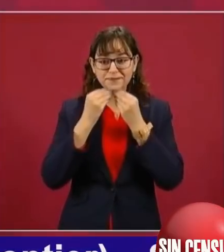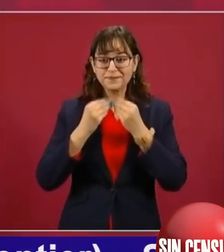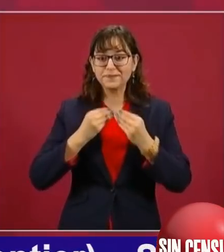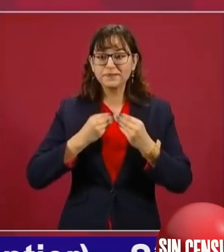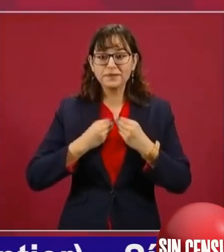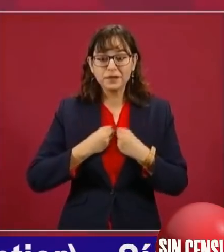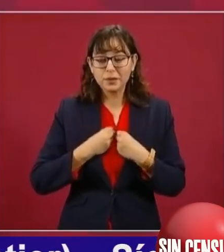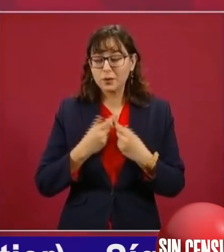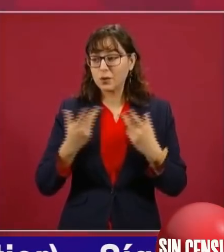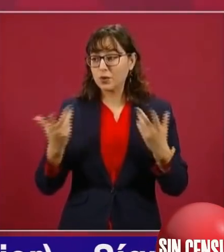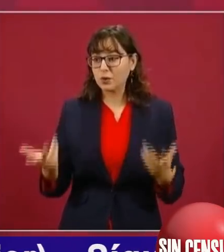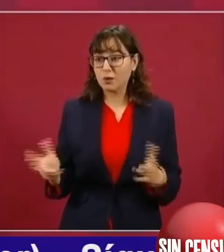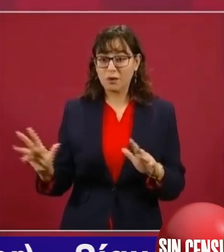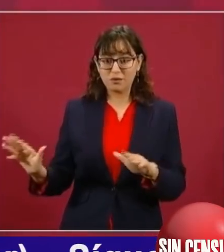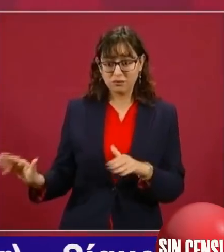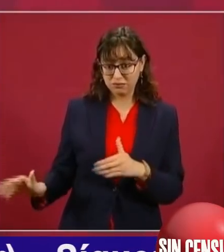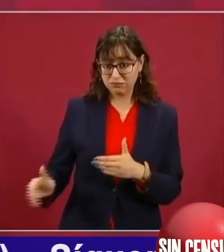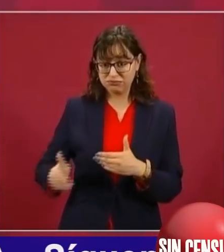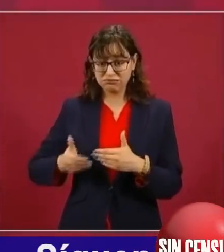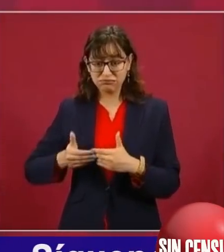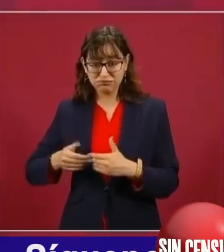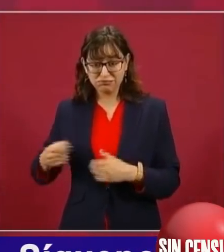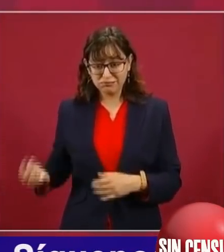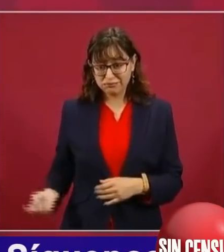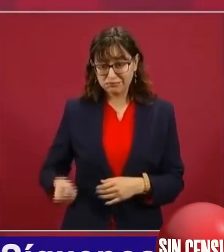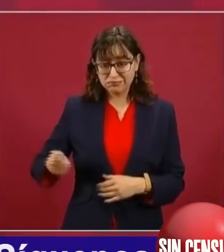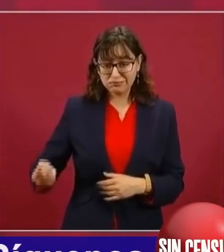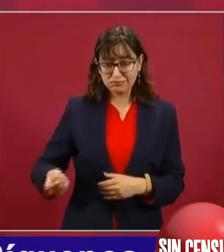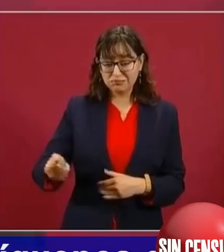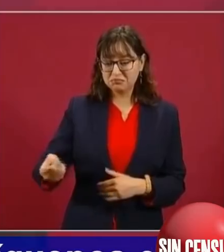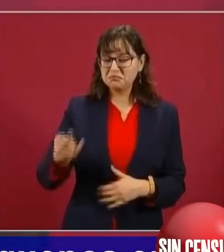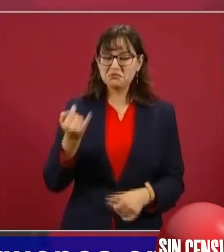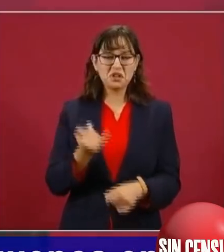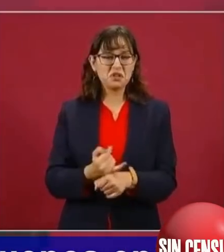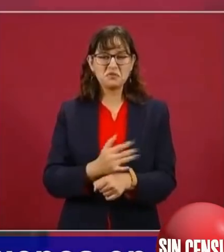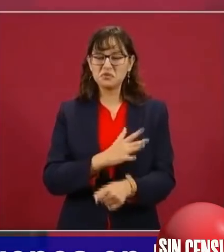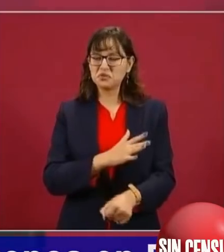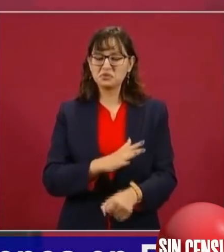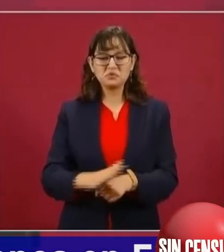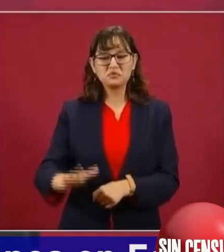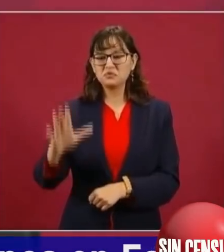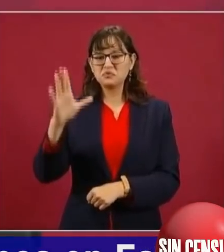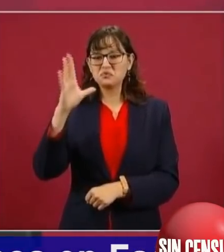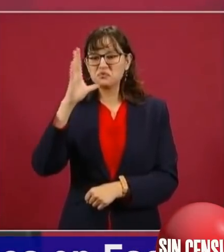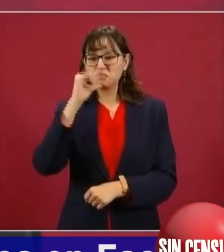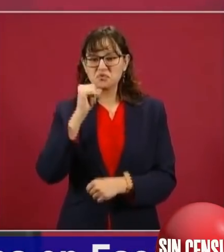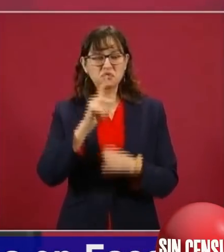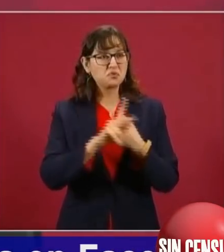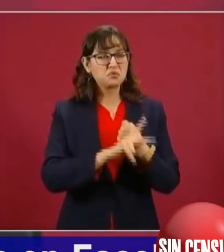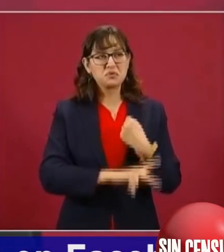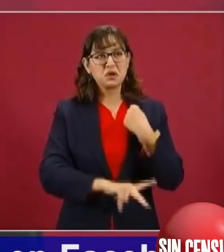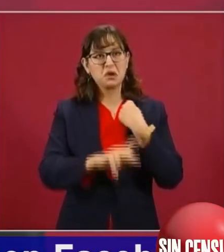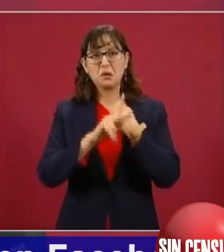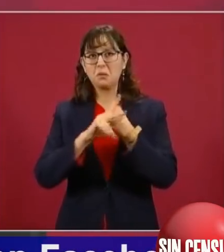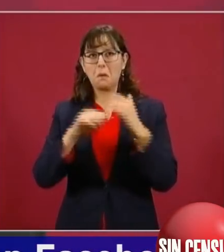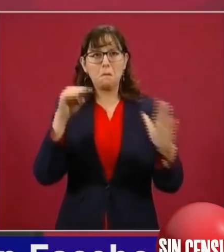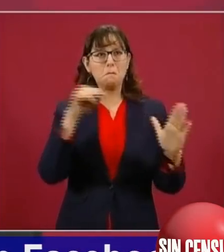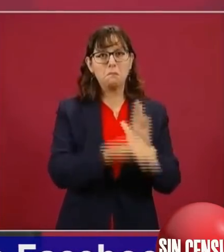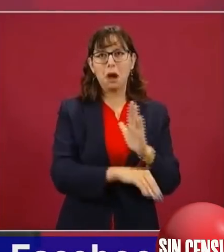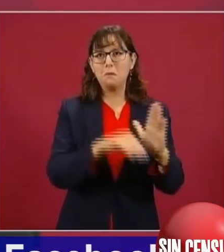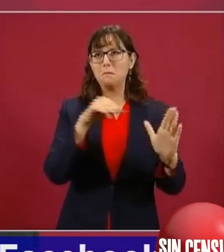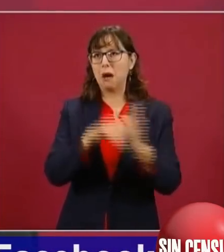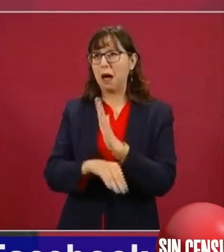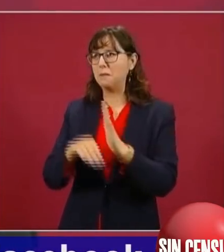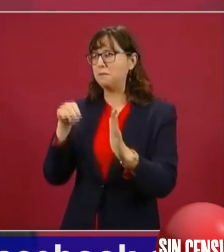país podría mantenerse en completa restricción de movilidad. Esto causaría un colapso de sus economías y un colapso de